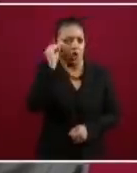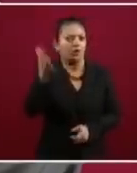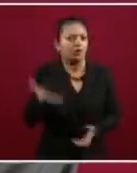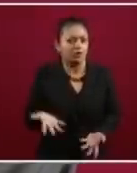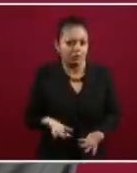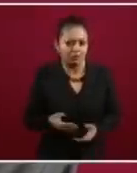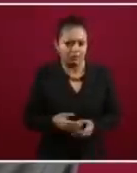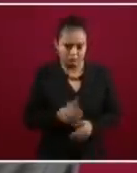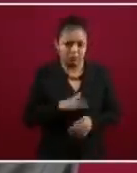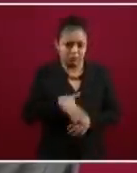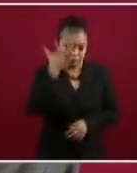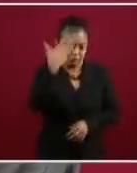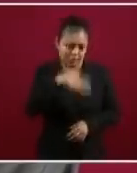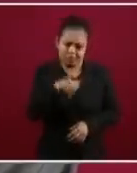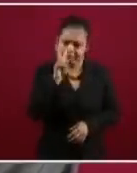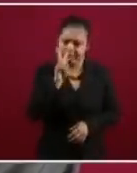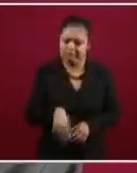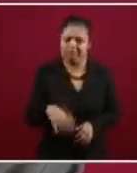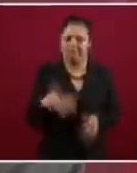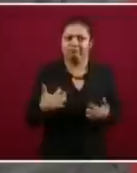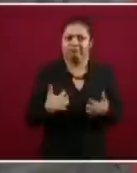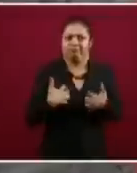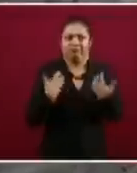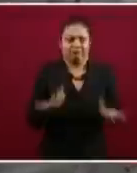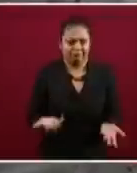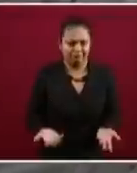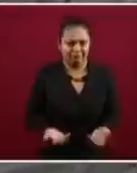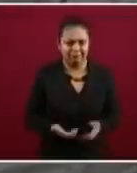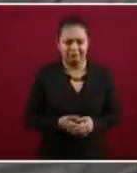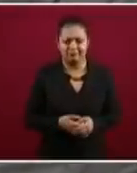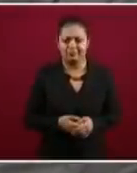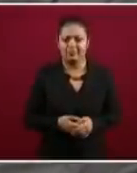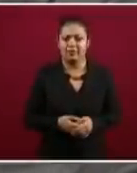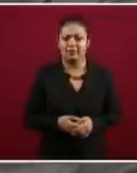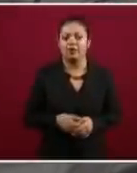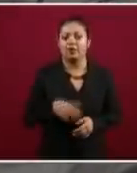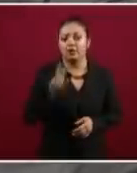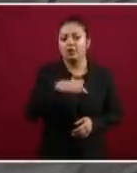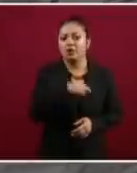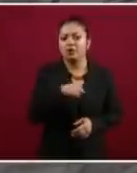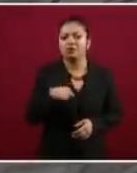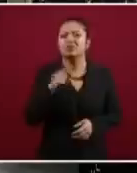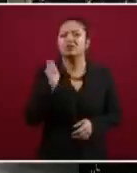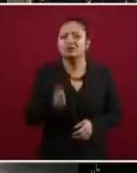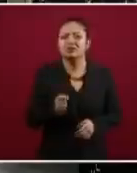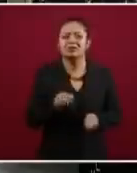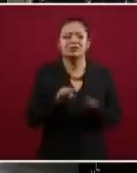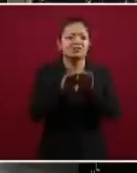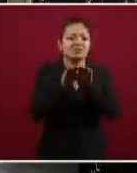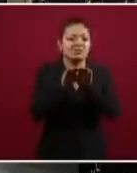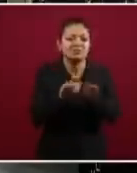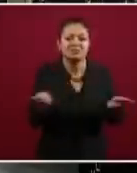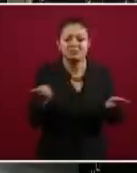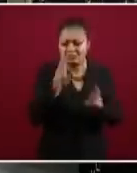porque eso sí calienta, ¿eh? O sea, nosotros somos demócratas,